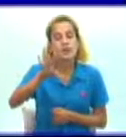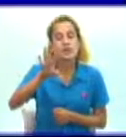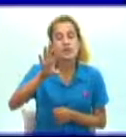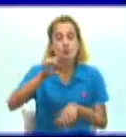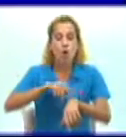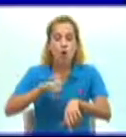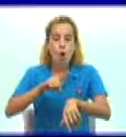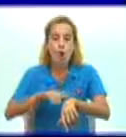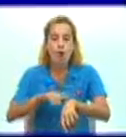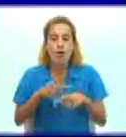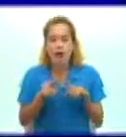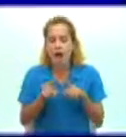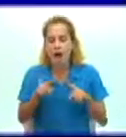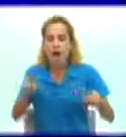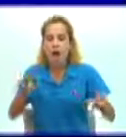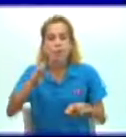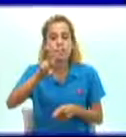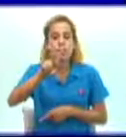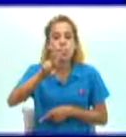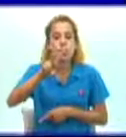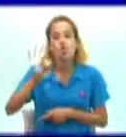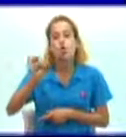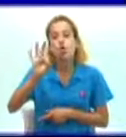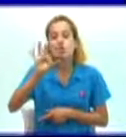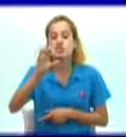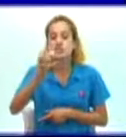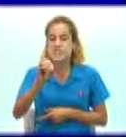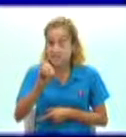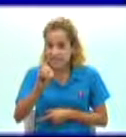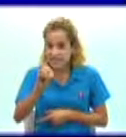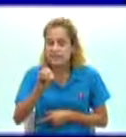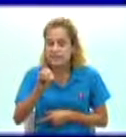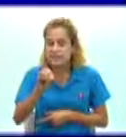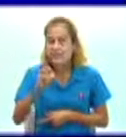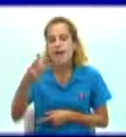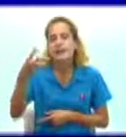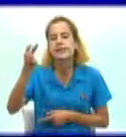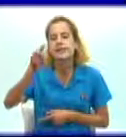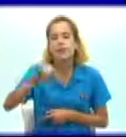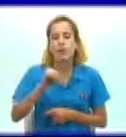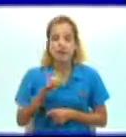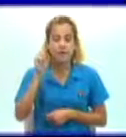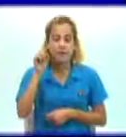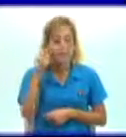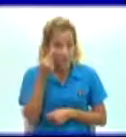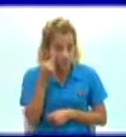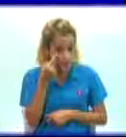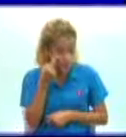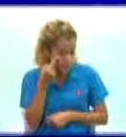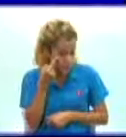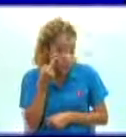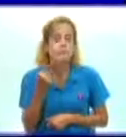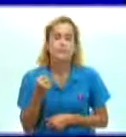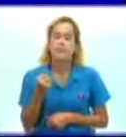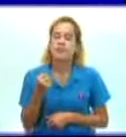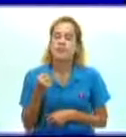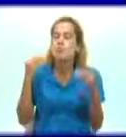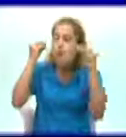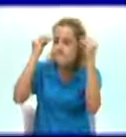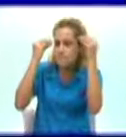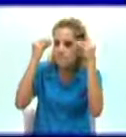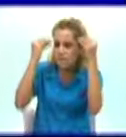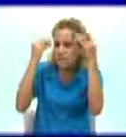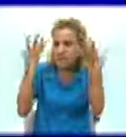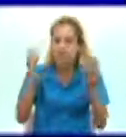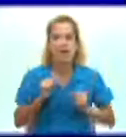recorre 280 kilómetros. Fíjense, hemos realizado este ejercicio a partir de ese análisis adecuado que